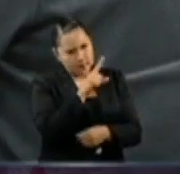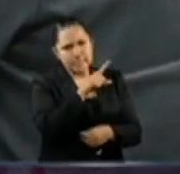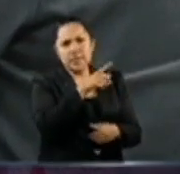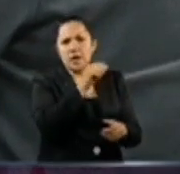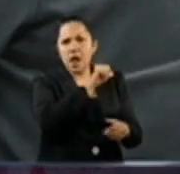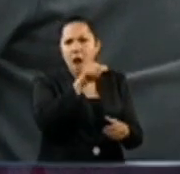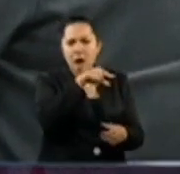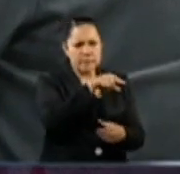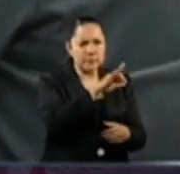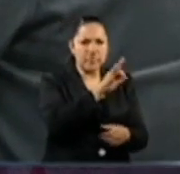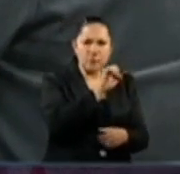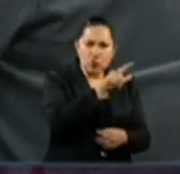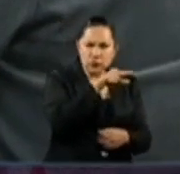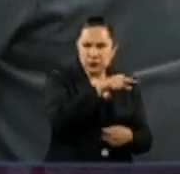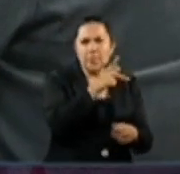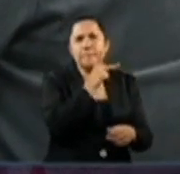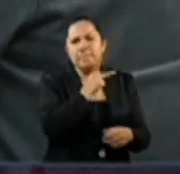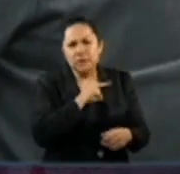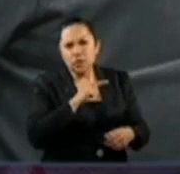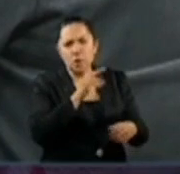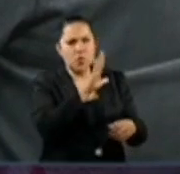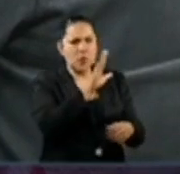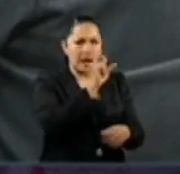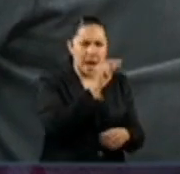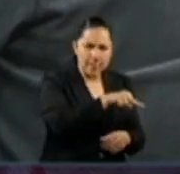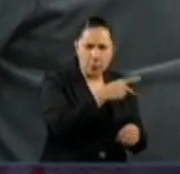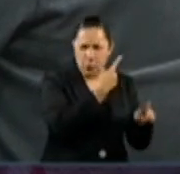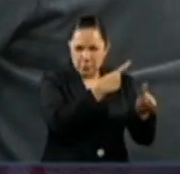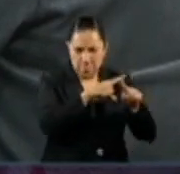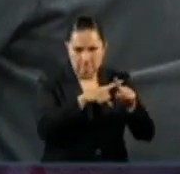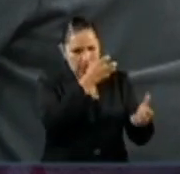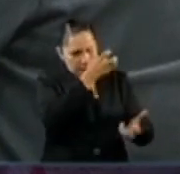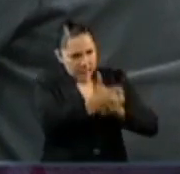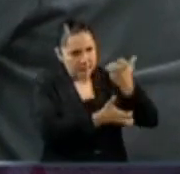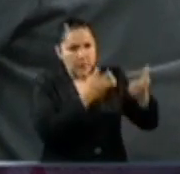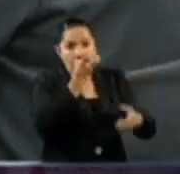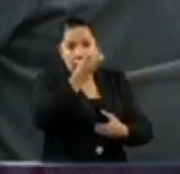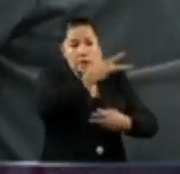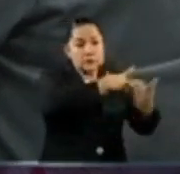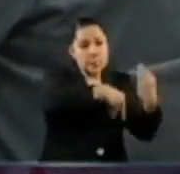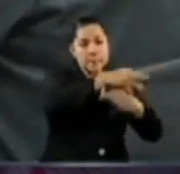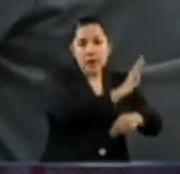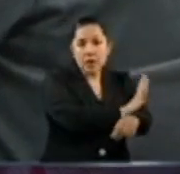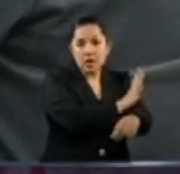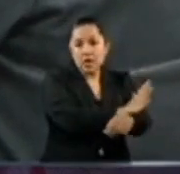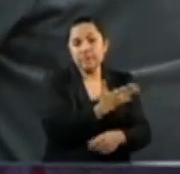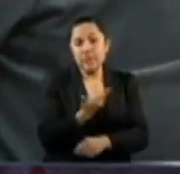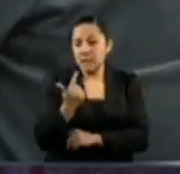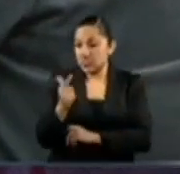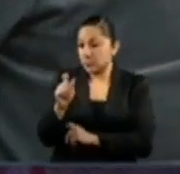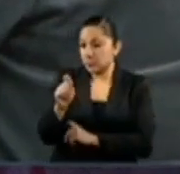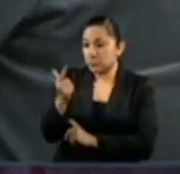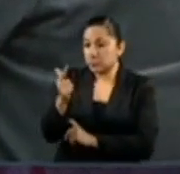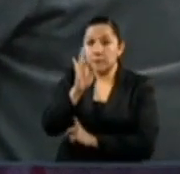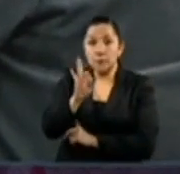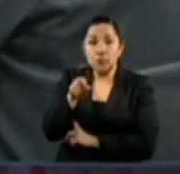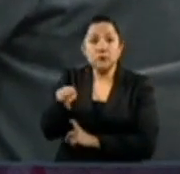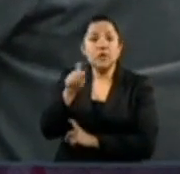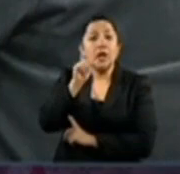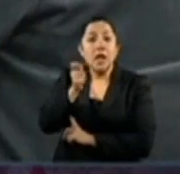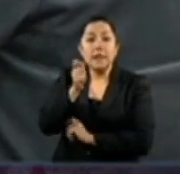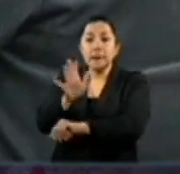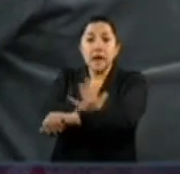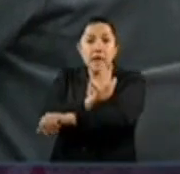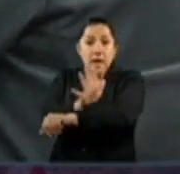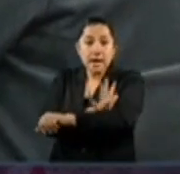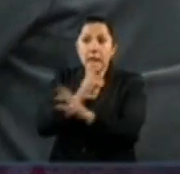de combustibles fósiles como carbón o derivados, mientras que el 7.7% fue energía eólica